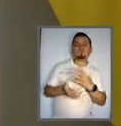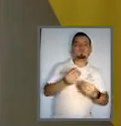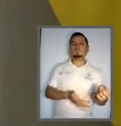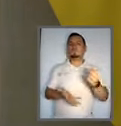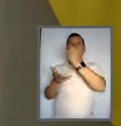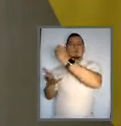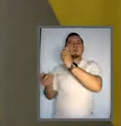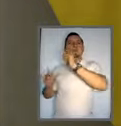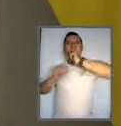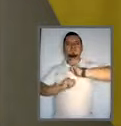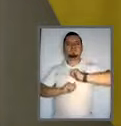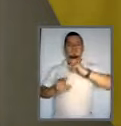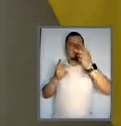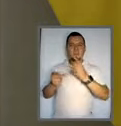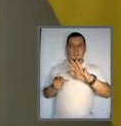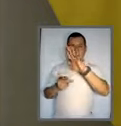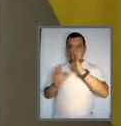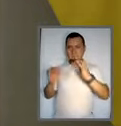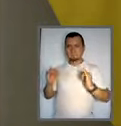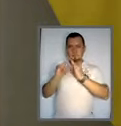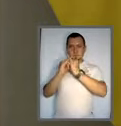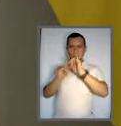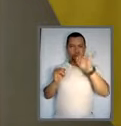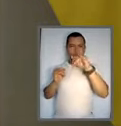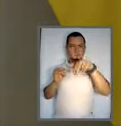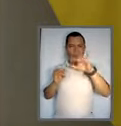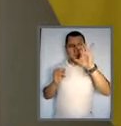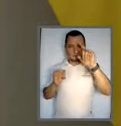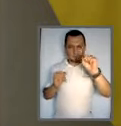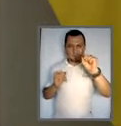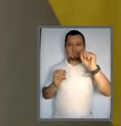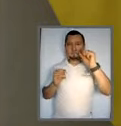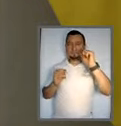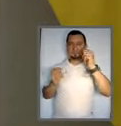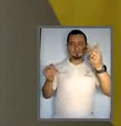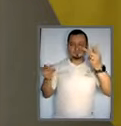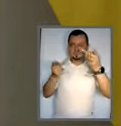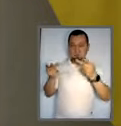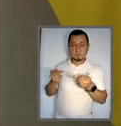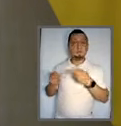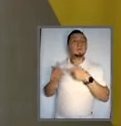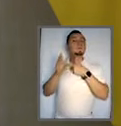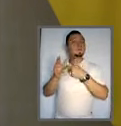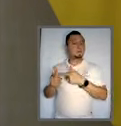Ya lo hicimos por la vía institucional, Juan Carlos lo hizo el fin de semana, pero el día de hoy estaré en